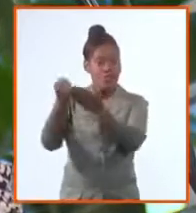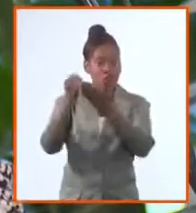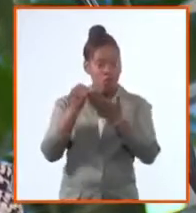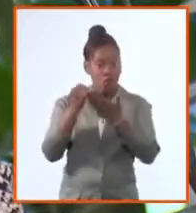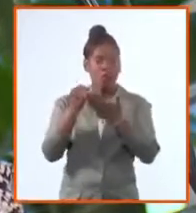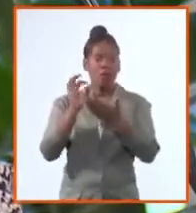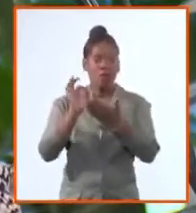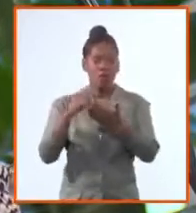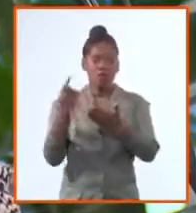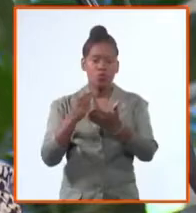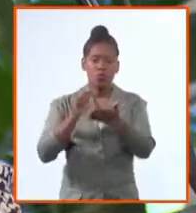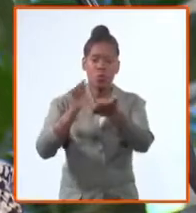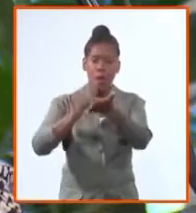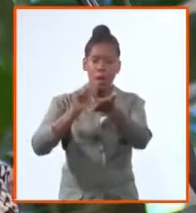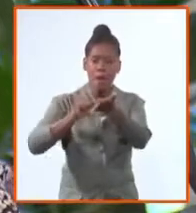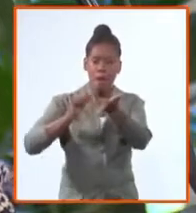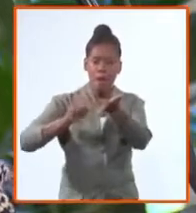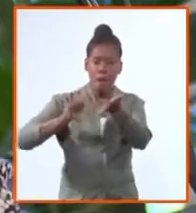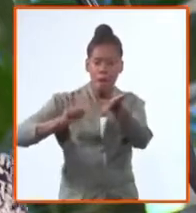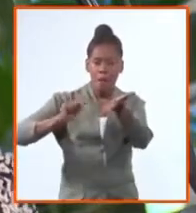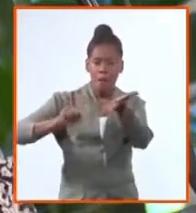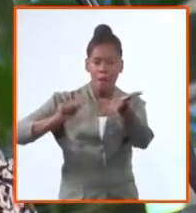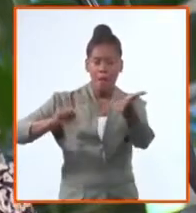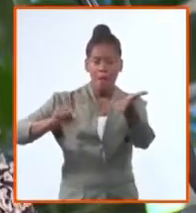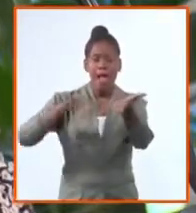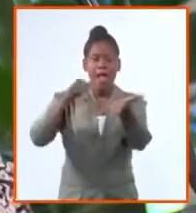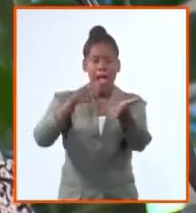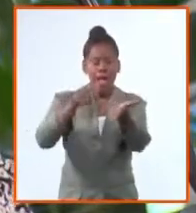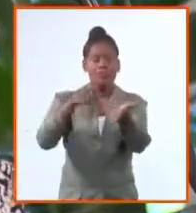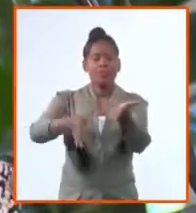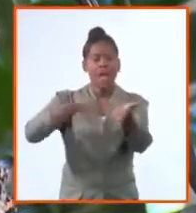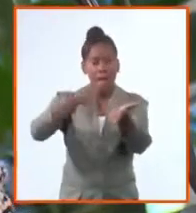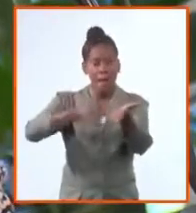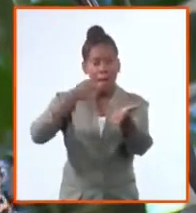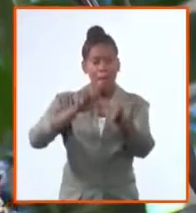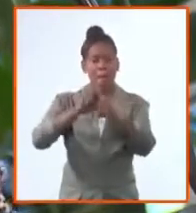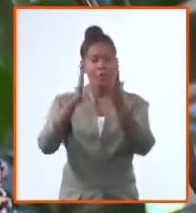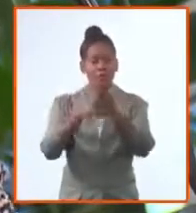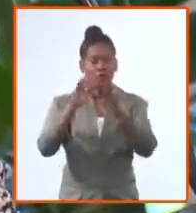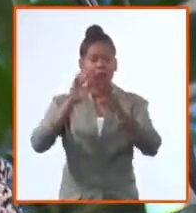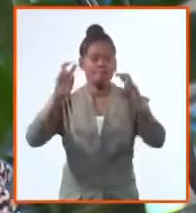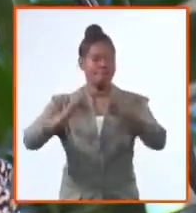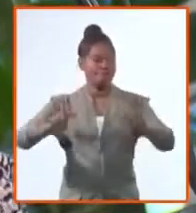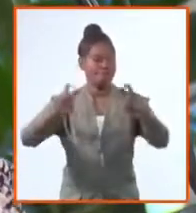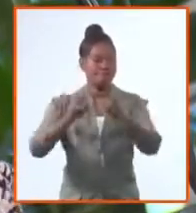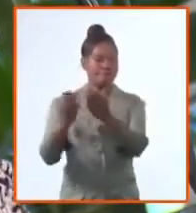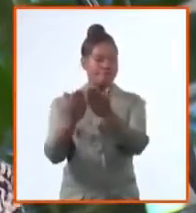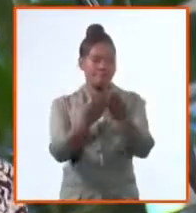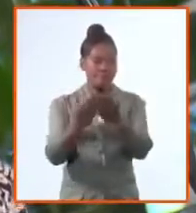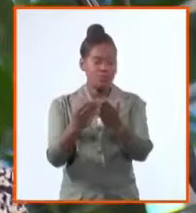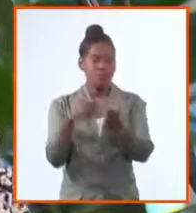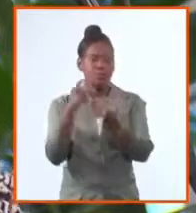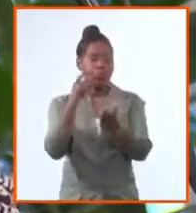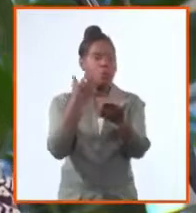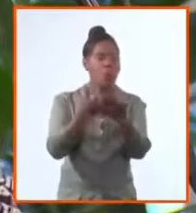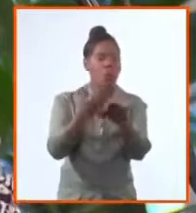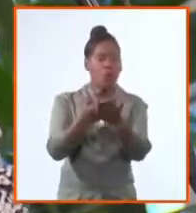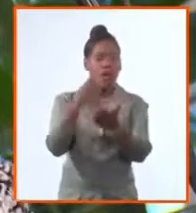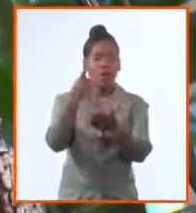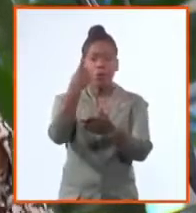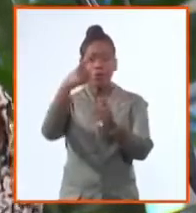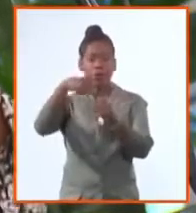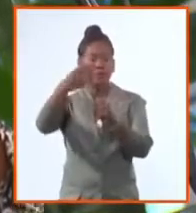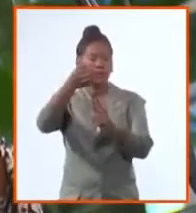protocolo terapéutico. Se empezó de una manera, se siguió de otra, se eliminaron productos, se añadieron productos, se pusieron